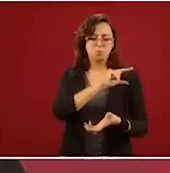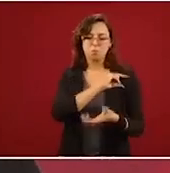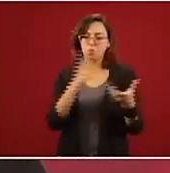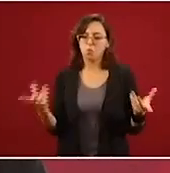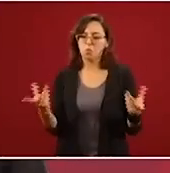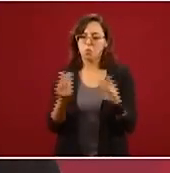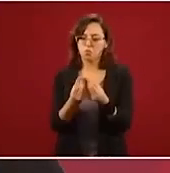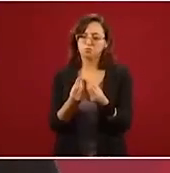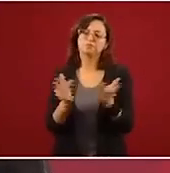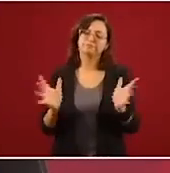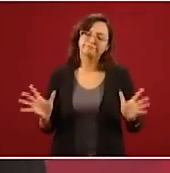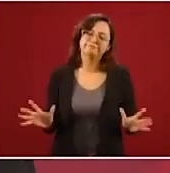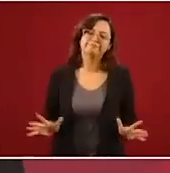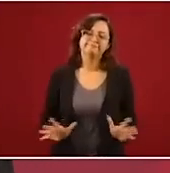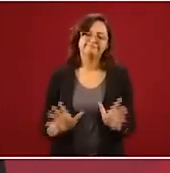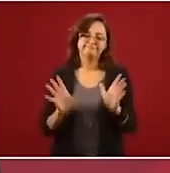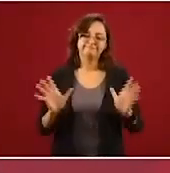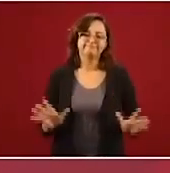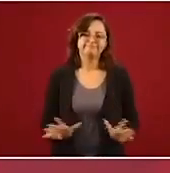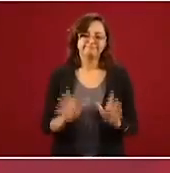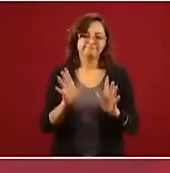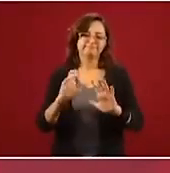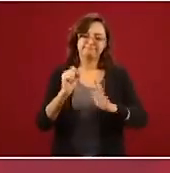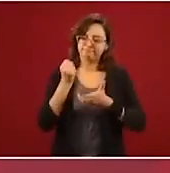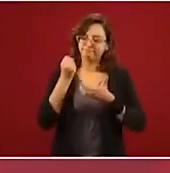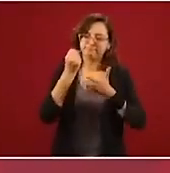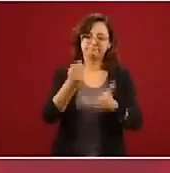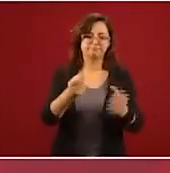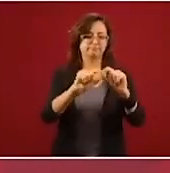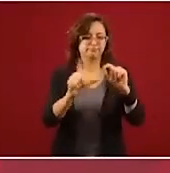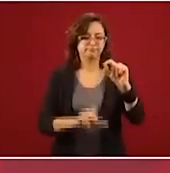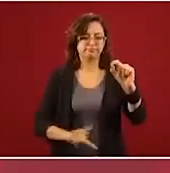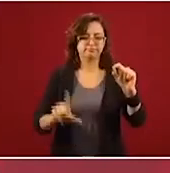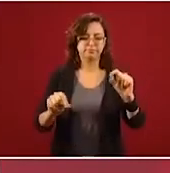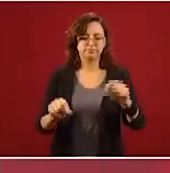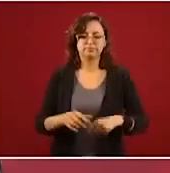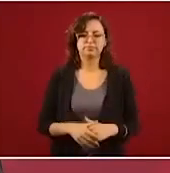para potenciar la inversión en el país.